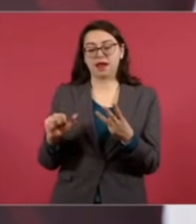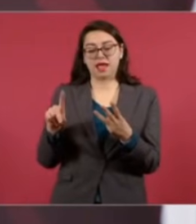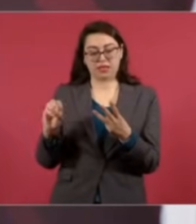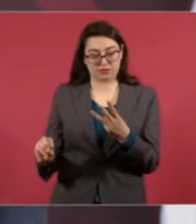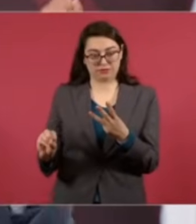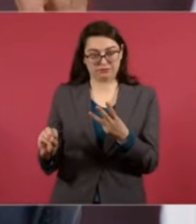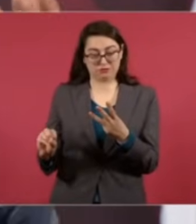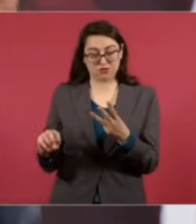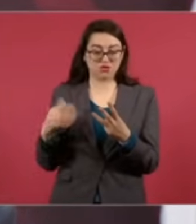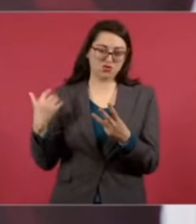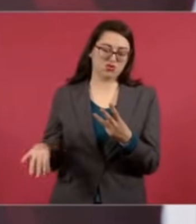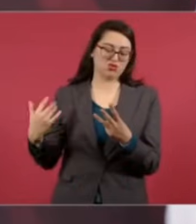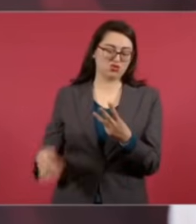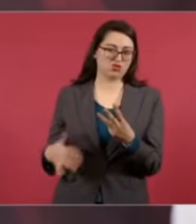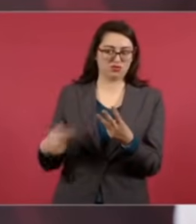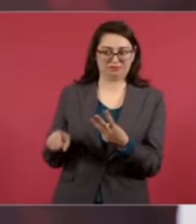Fíjense eso.